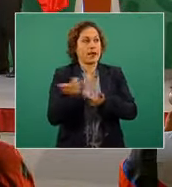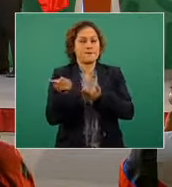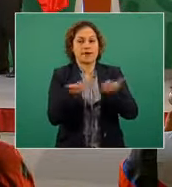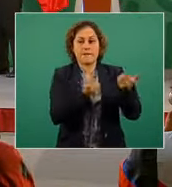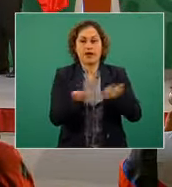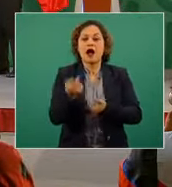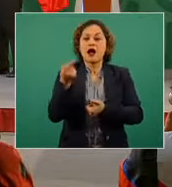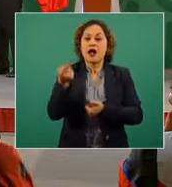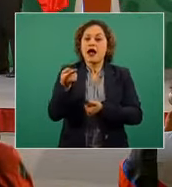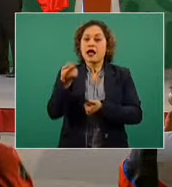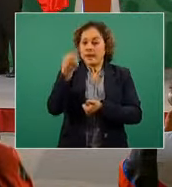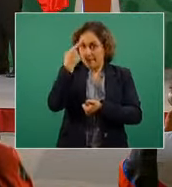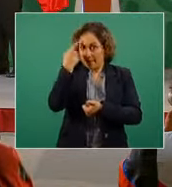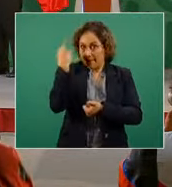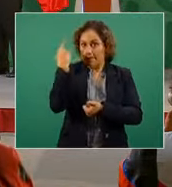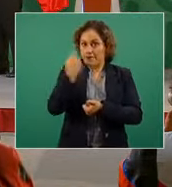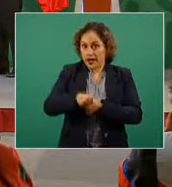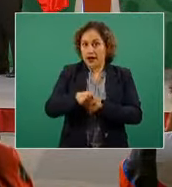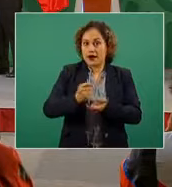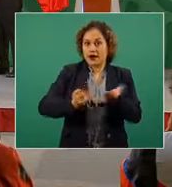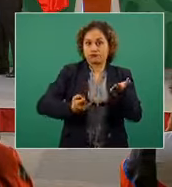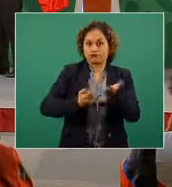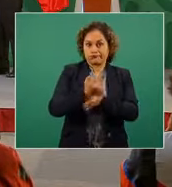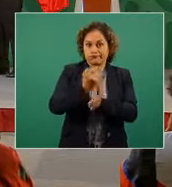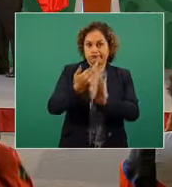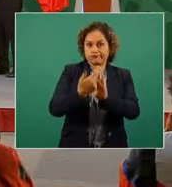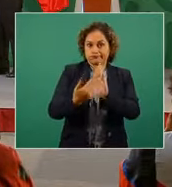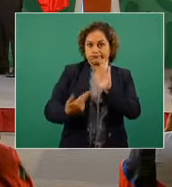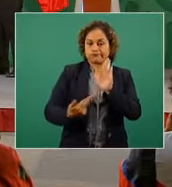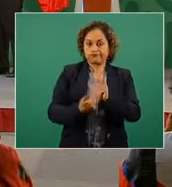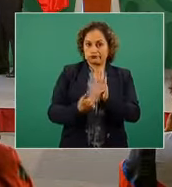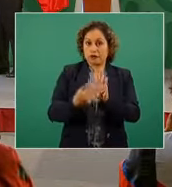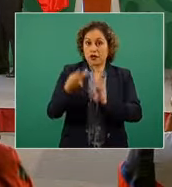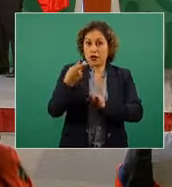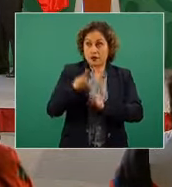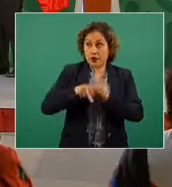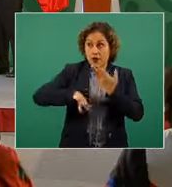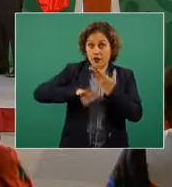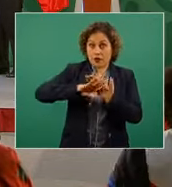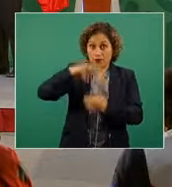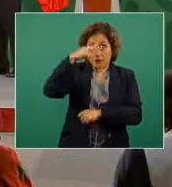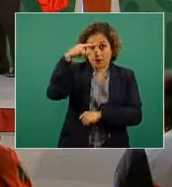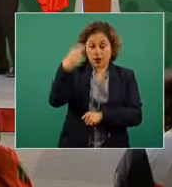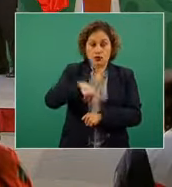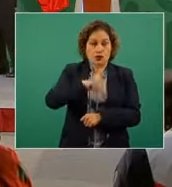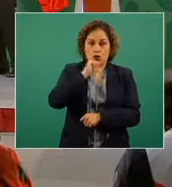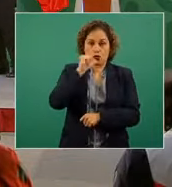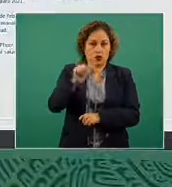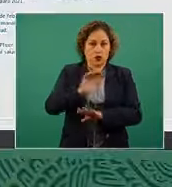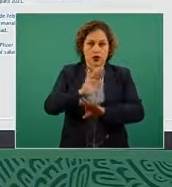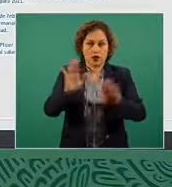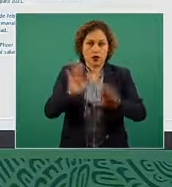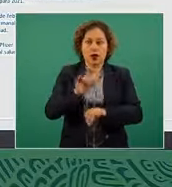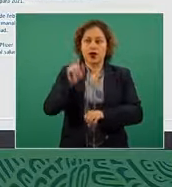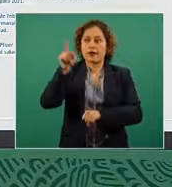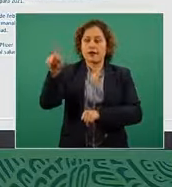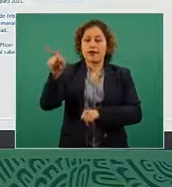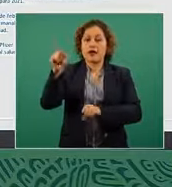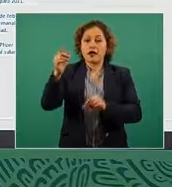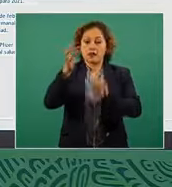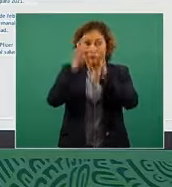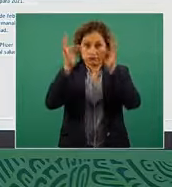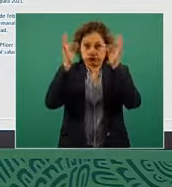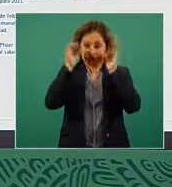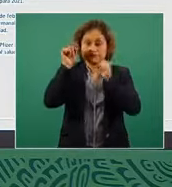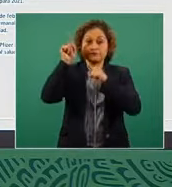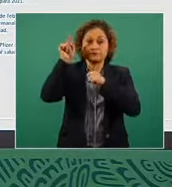México. Hablamos por indicaciones del señor presidente a Josep Borrell, el ministro de Exteriores, y nos dijo que no se